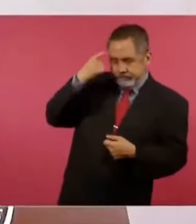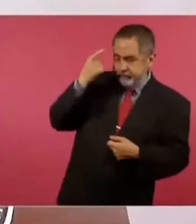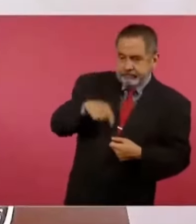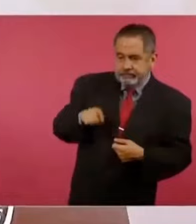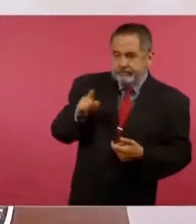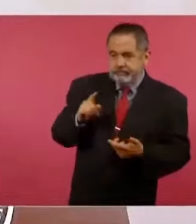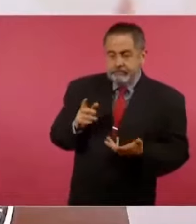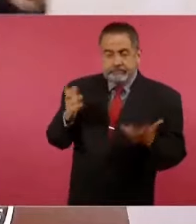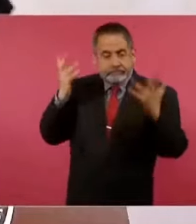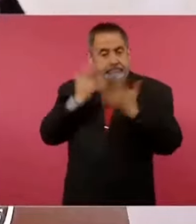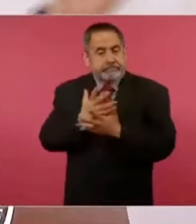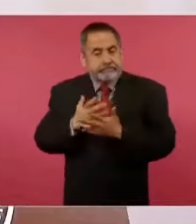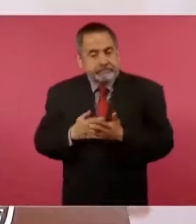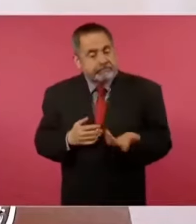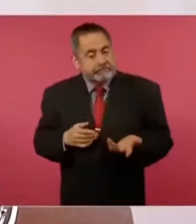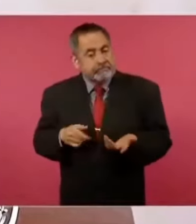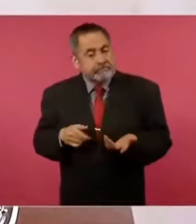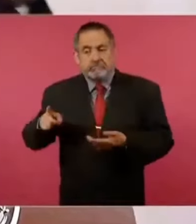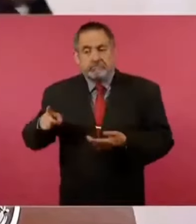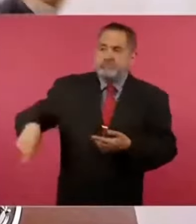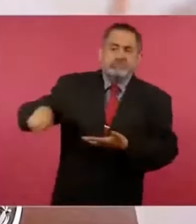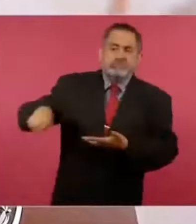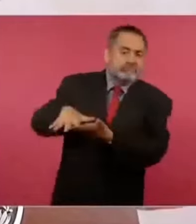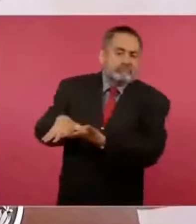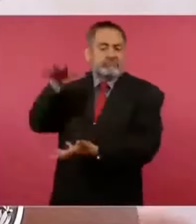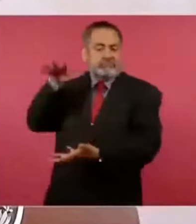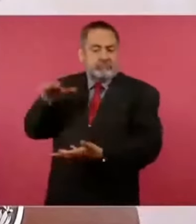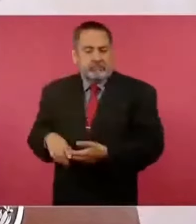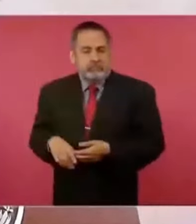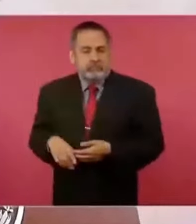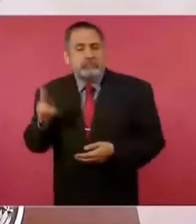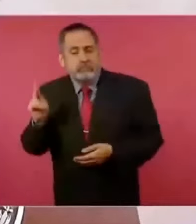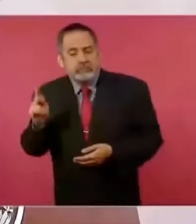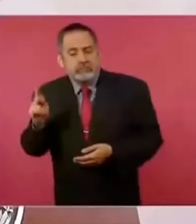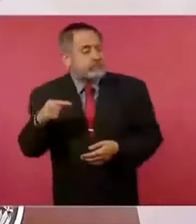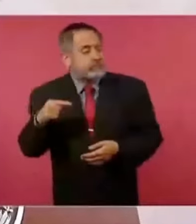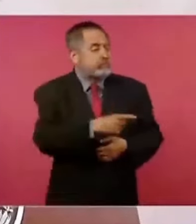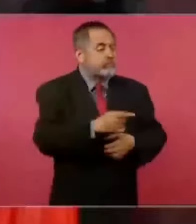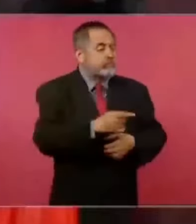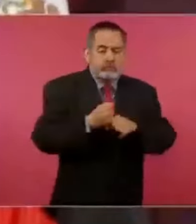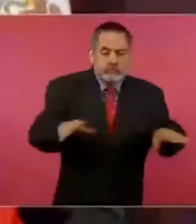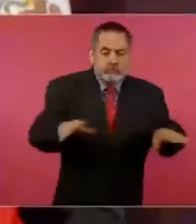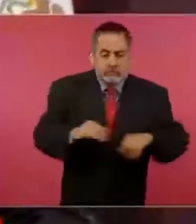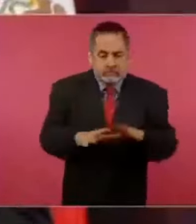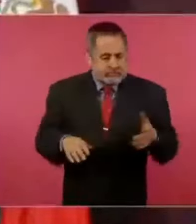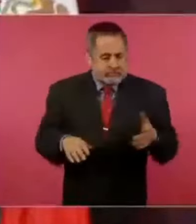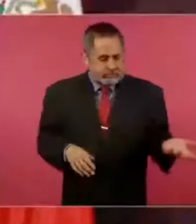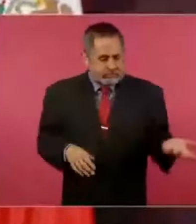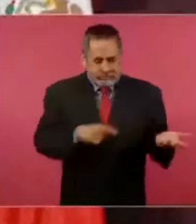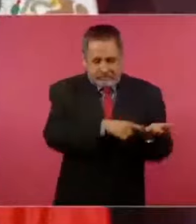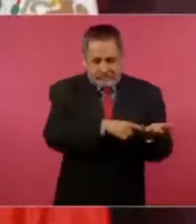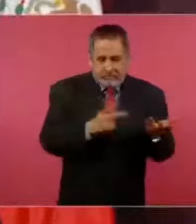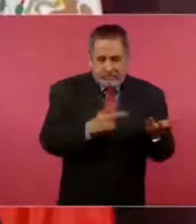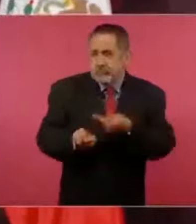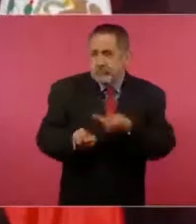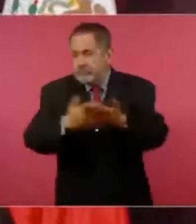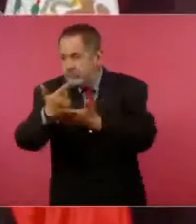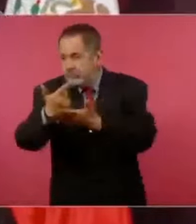Sí, pero ¿y dónde está la información? ¿Qué no estaban viendo encuestas?